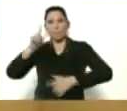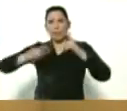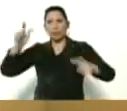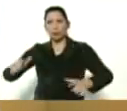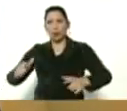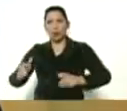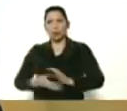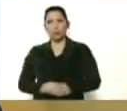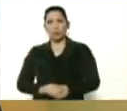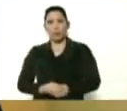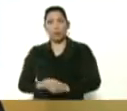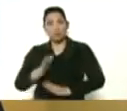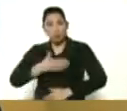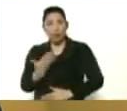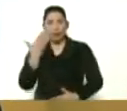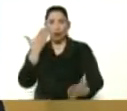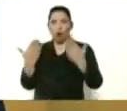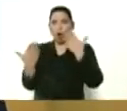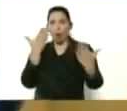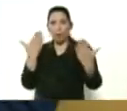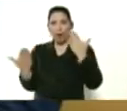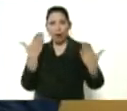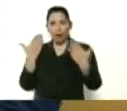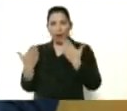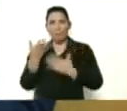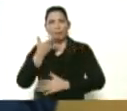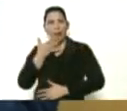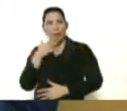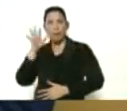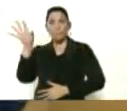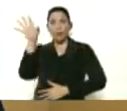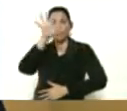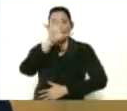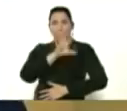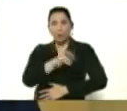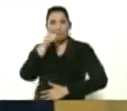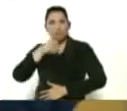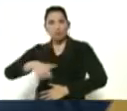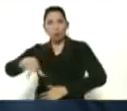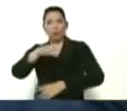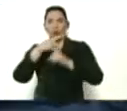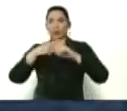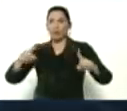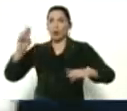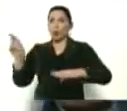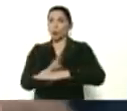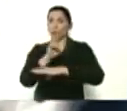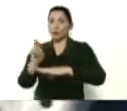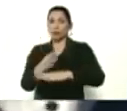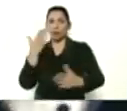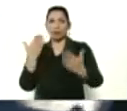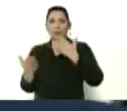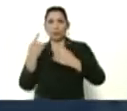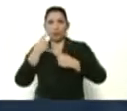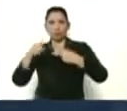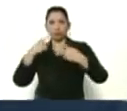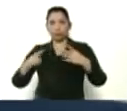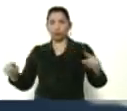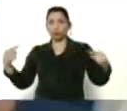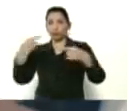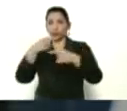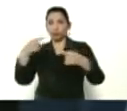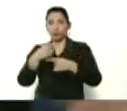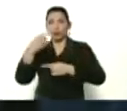epidemiología, para tú poder comparar situaciones de países con poblaciones diferentes, tienes que utilizar un denominador común. En este caso, se utiliza